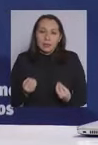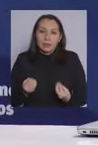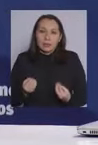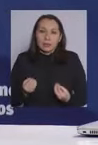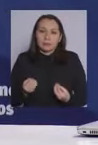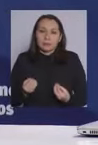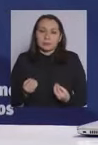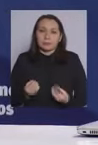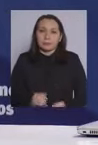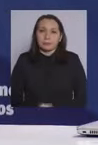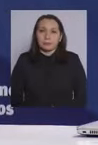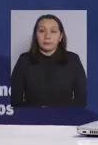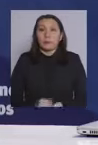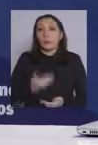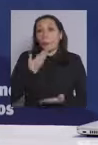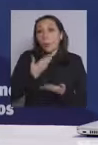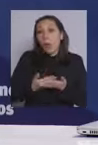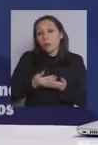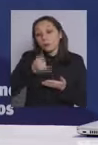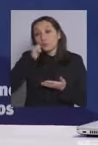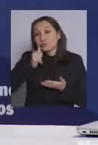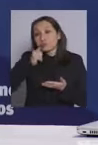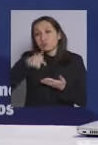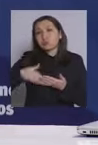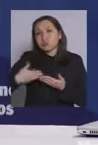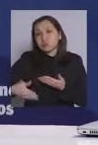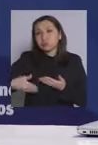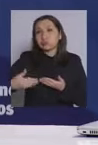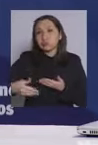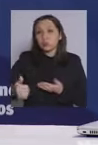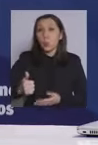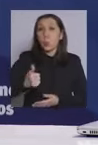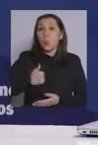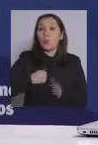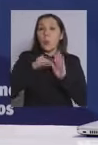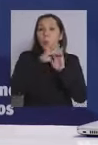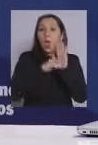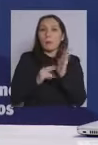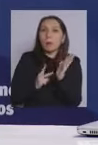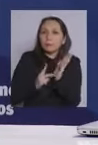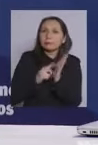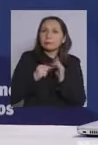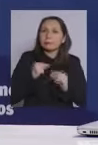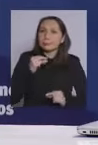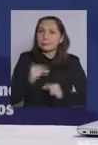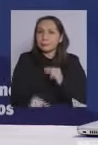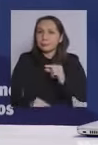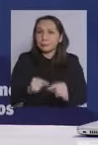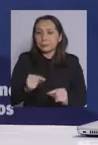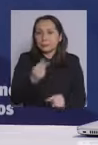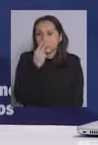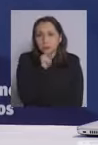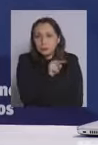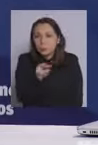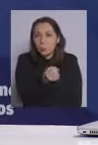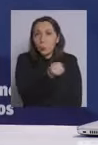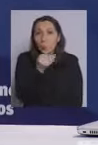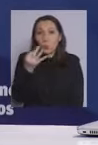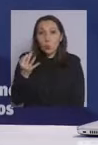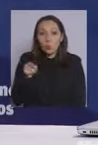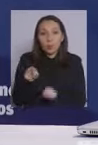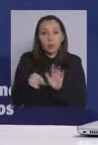que a medida que pasa el tiempo y cumpliendo este programa paso a paso y observando las cifras